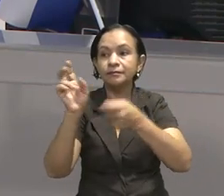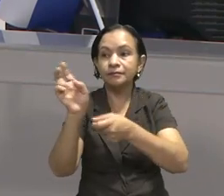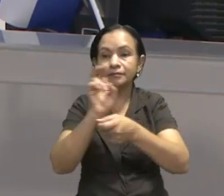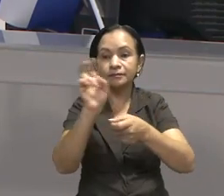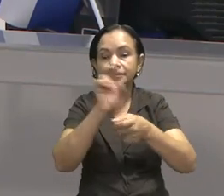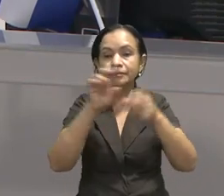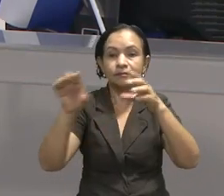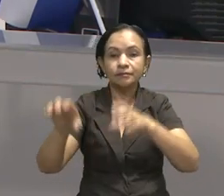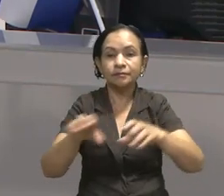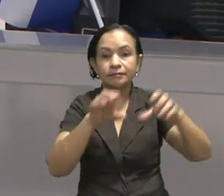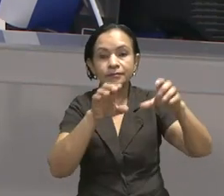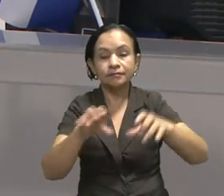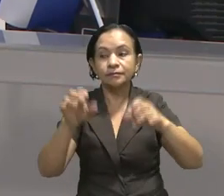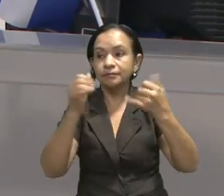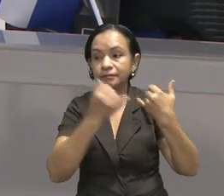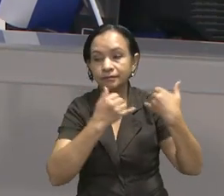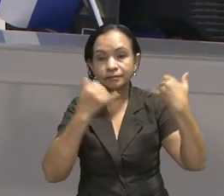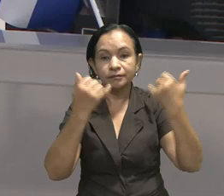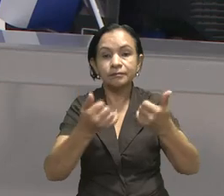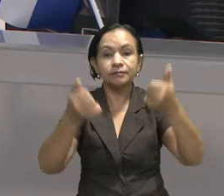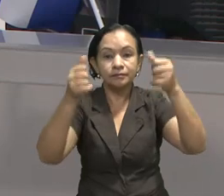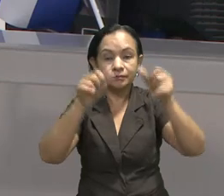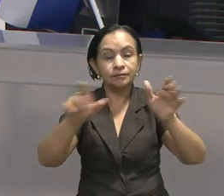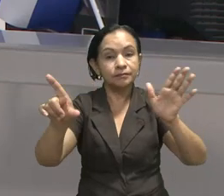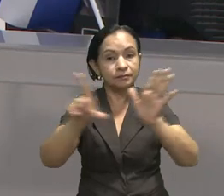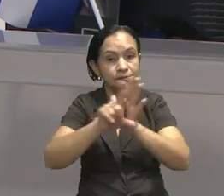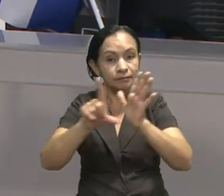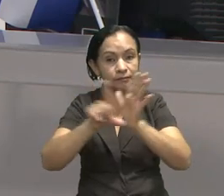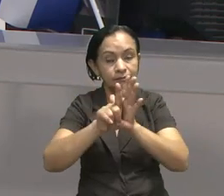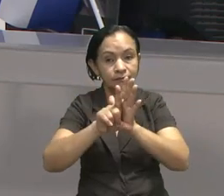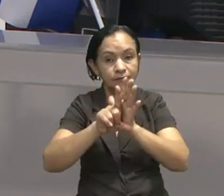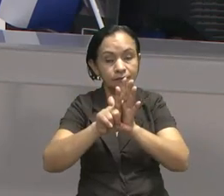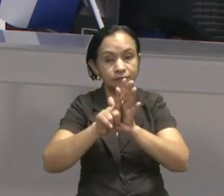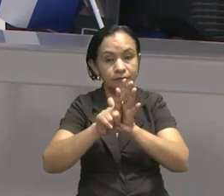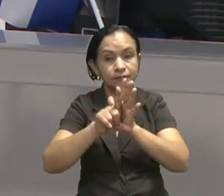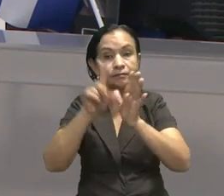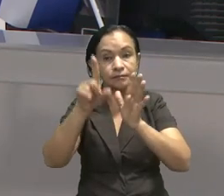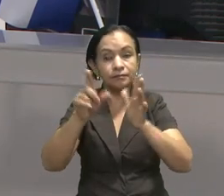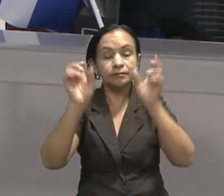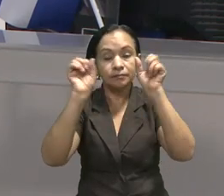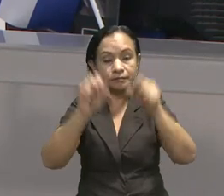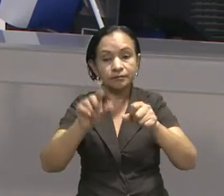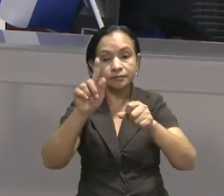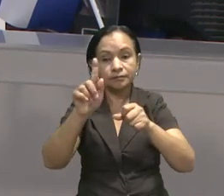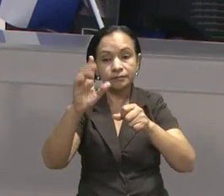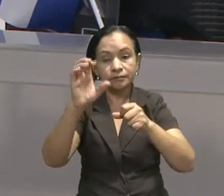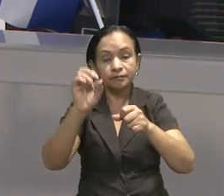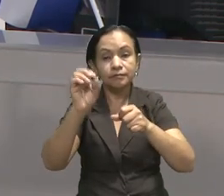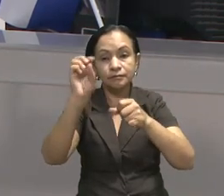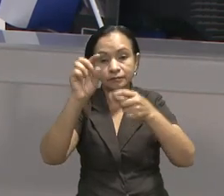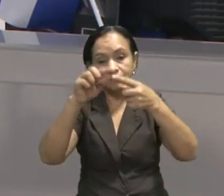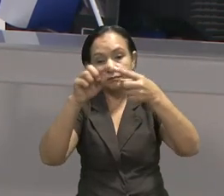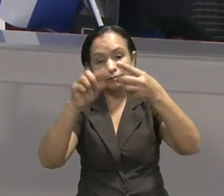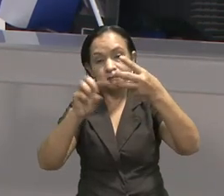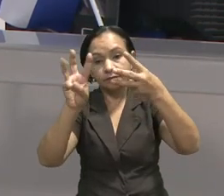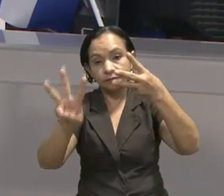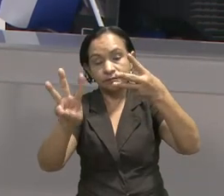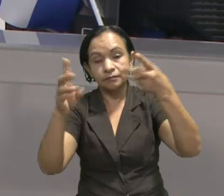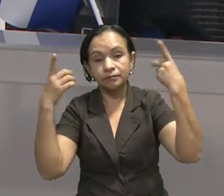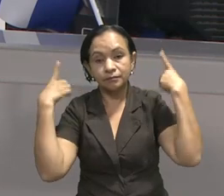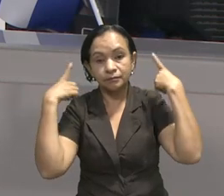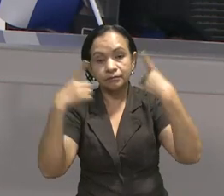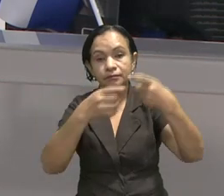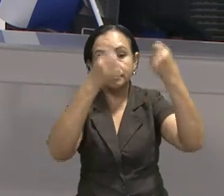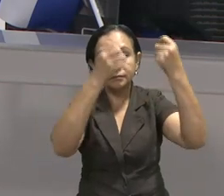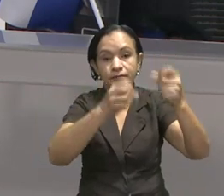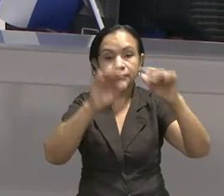la actividad de la institución de conformidad con la ley. Telcor podrá tener hasta 3 subdirectores o subdirectoras generales